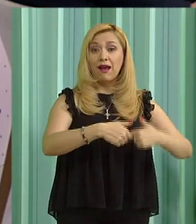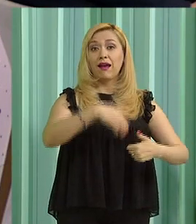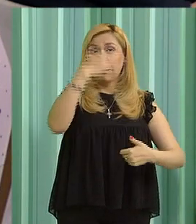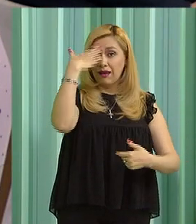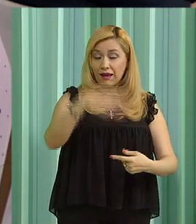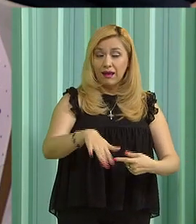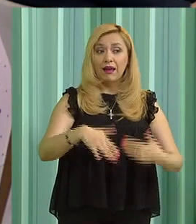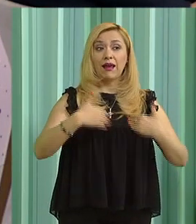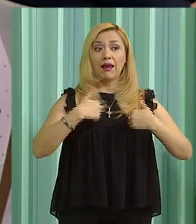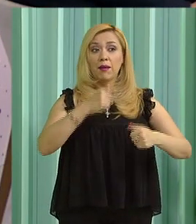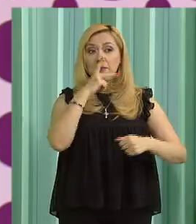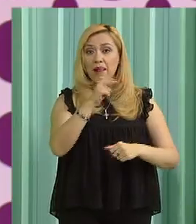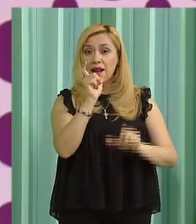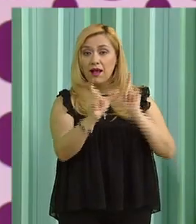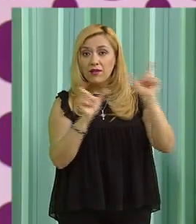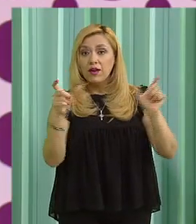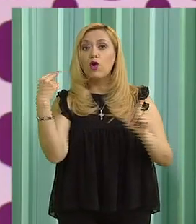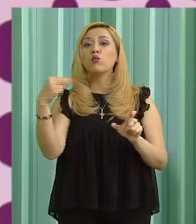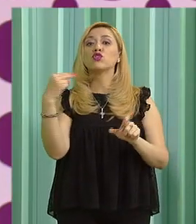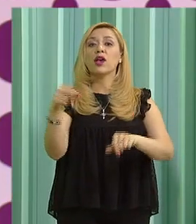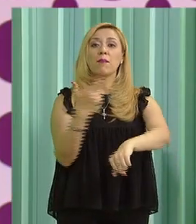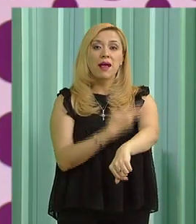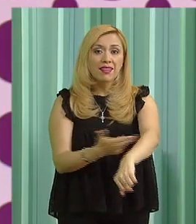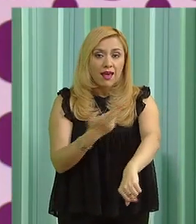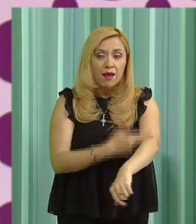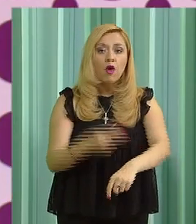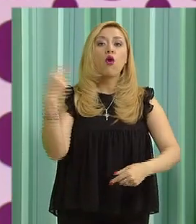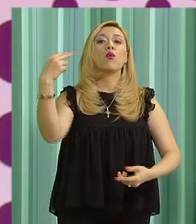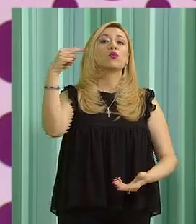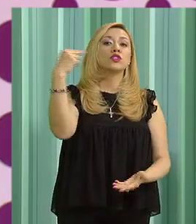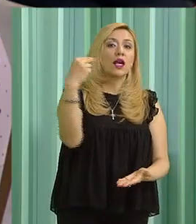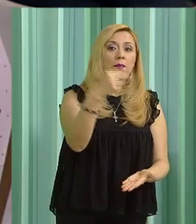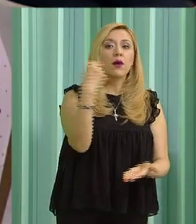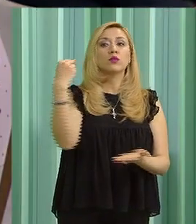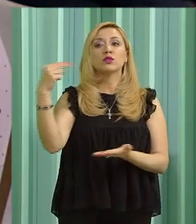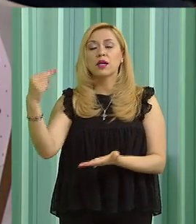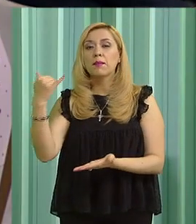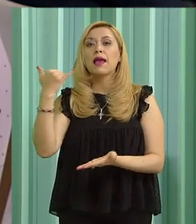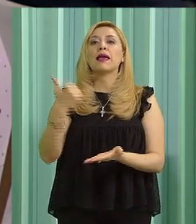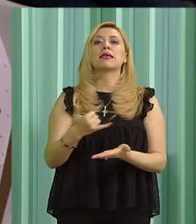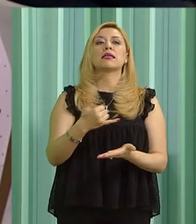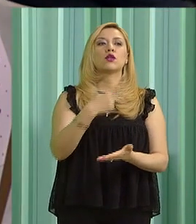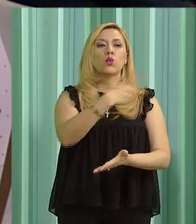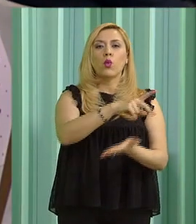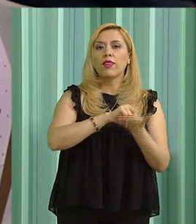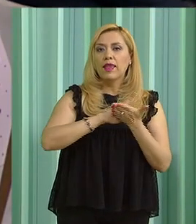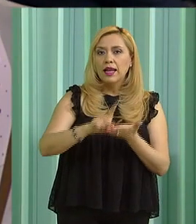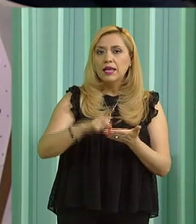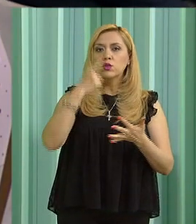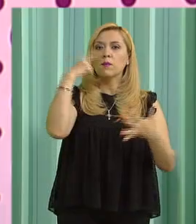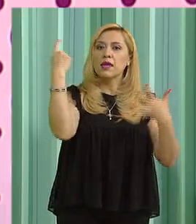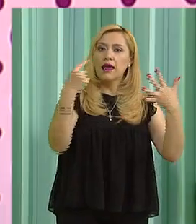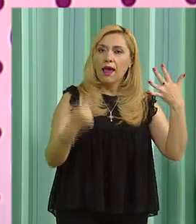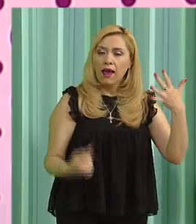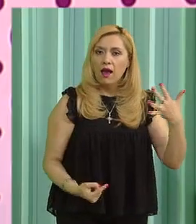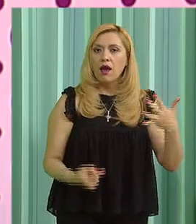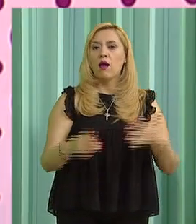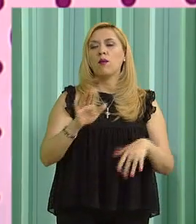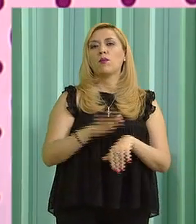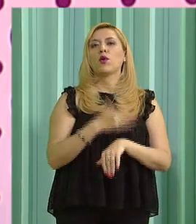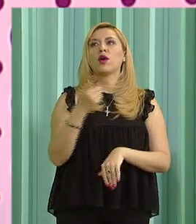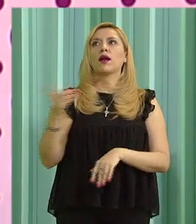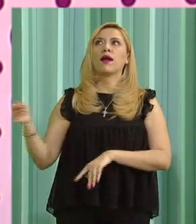conceptos, los trámites, los derechos, porque eso los tranquiliza, ¿no? Saben que llegan a un lugar en donde se